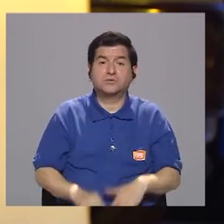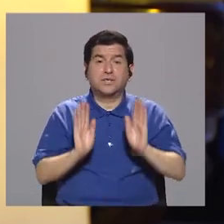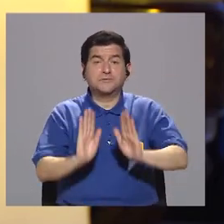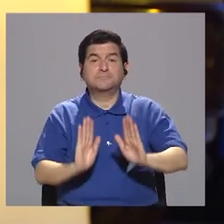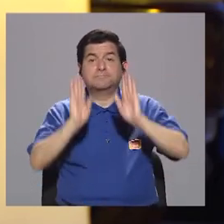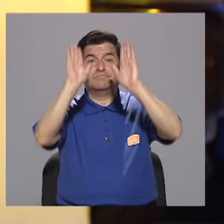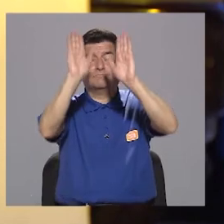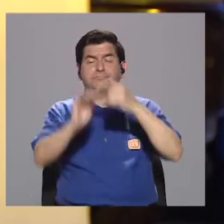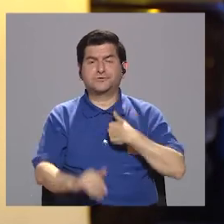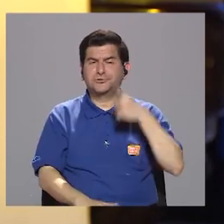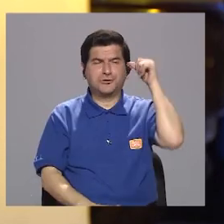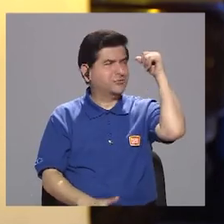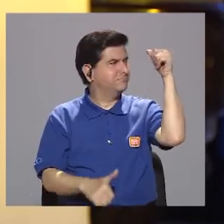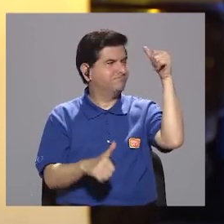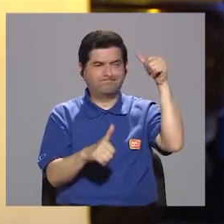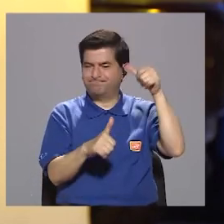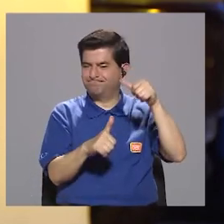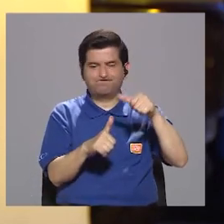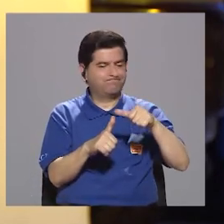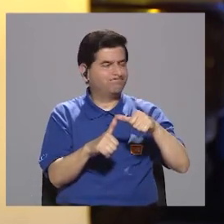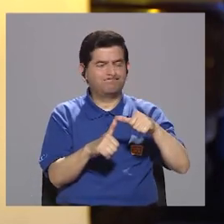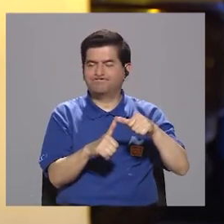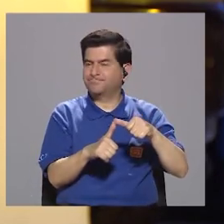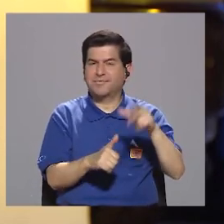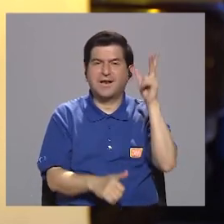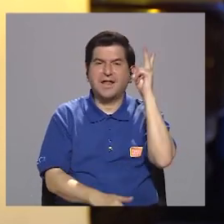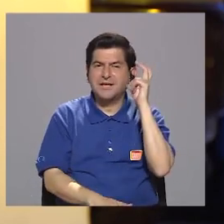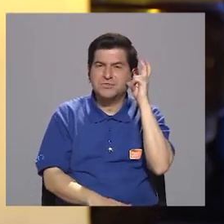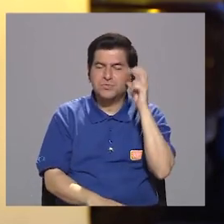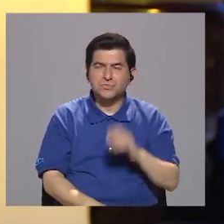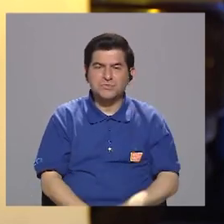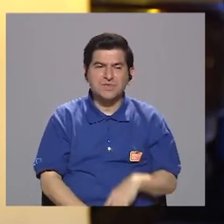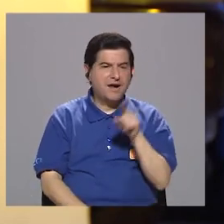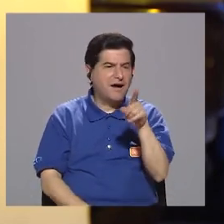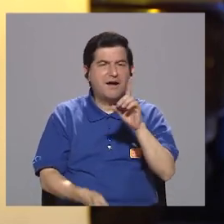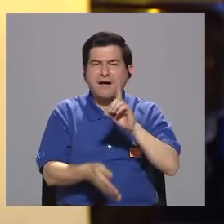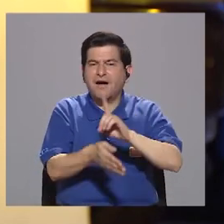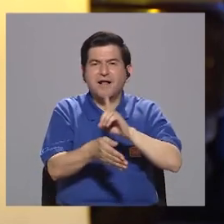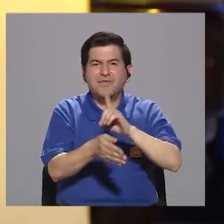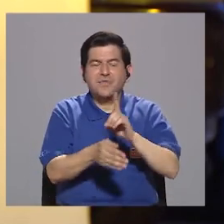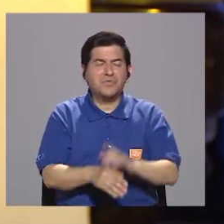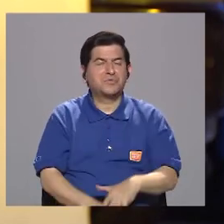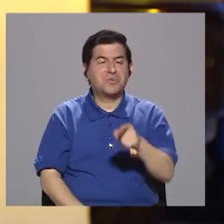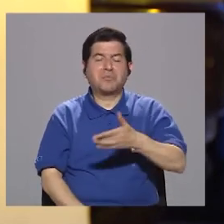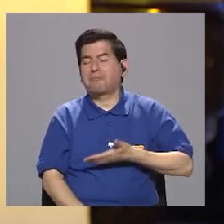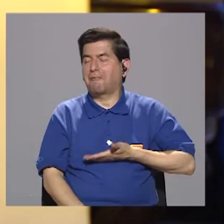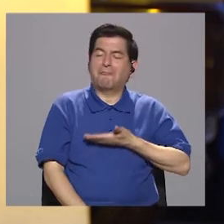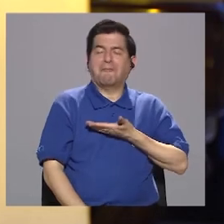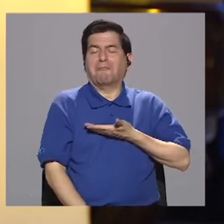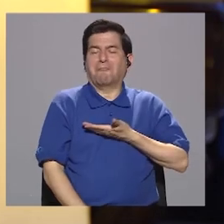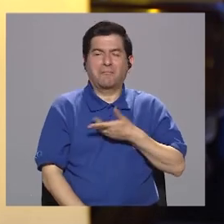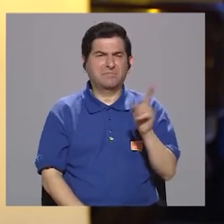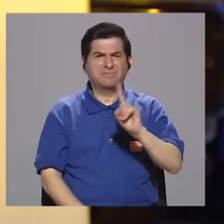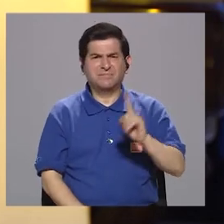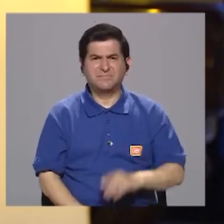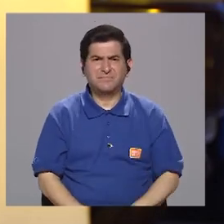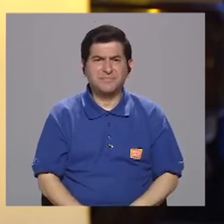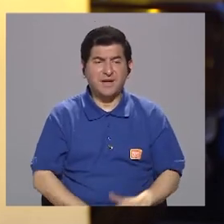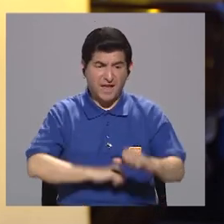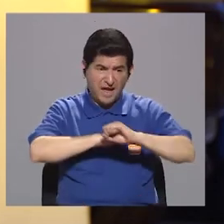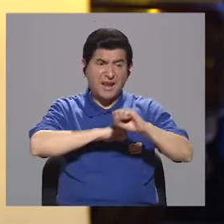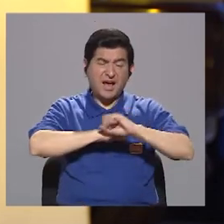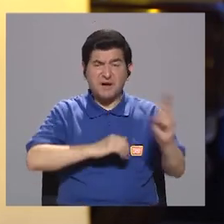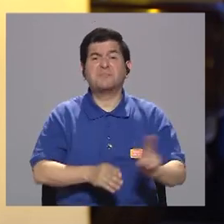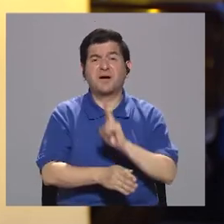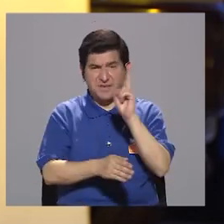maravillosas. Yo no recuerdo haber oído al doctor hacer alarde de eso. En la campaña